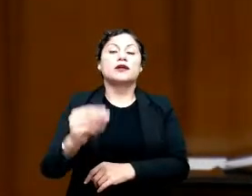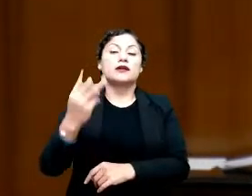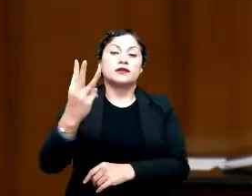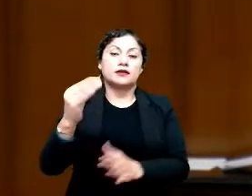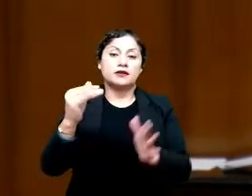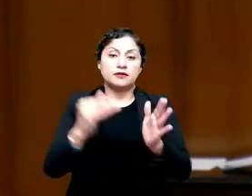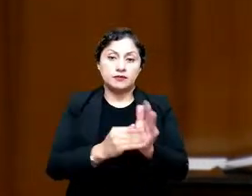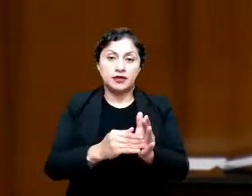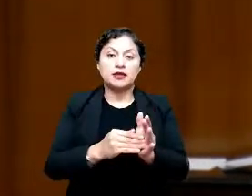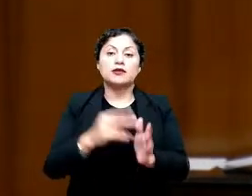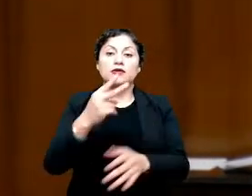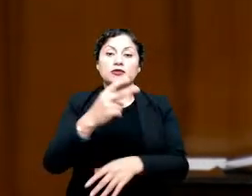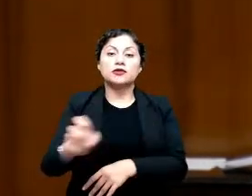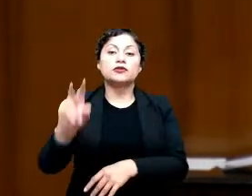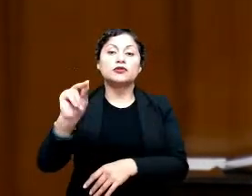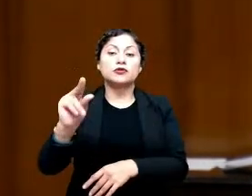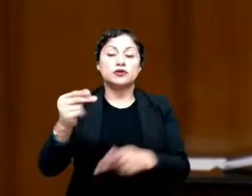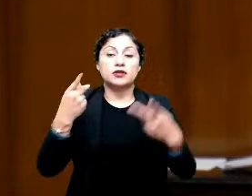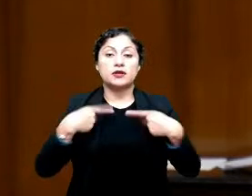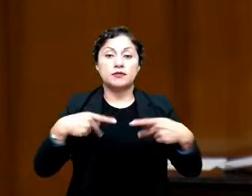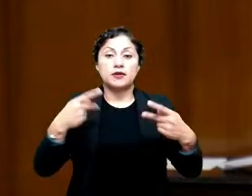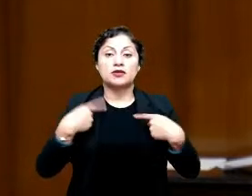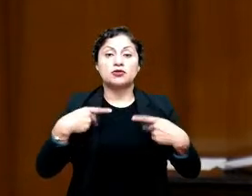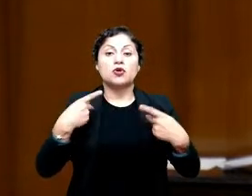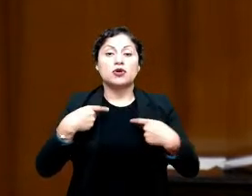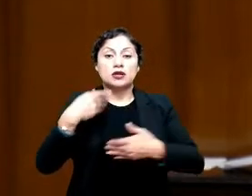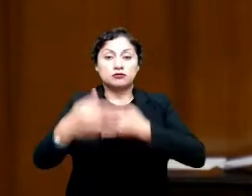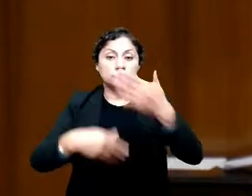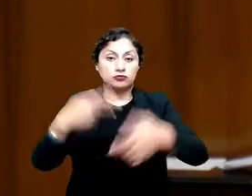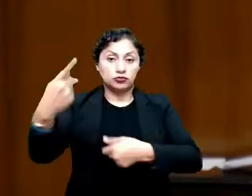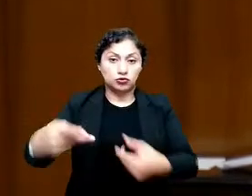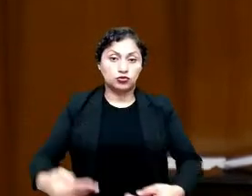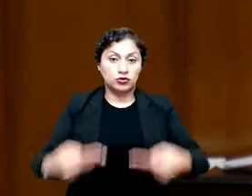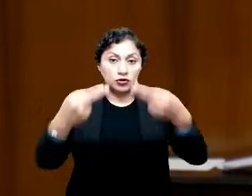89.381 personas emprendedoras. Se han beneficiado a